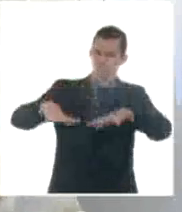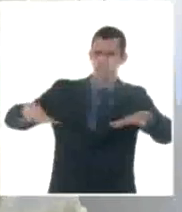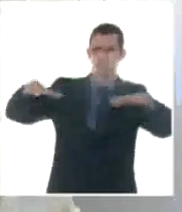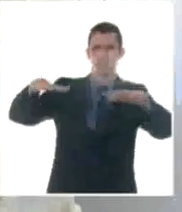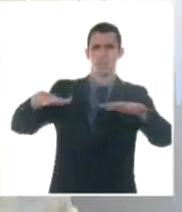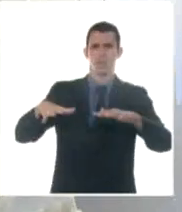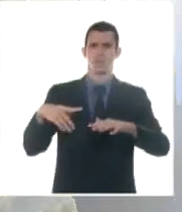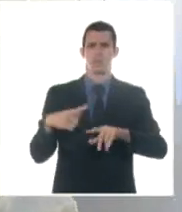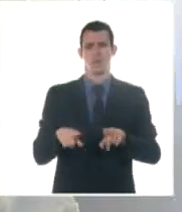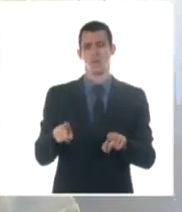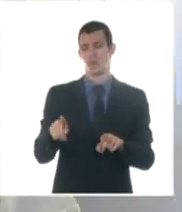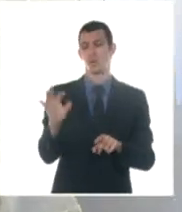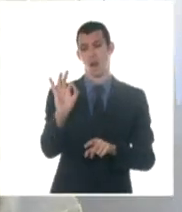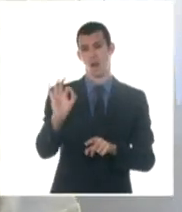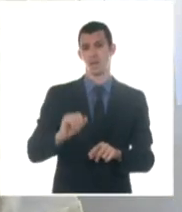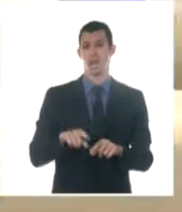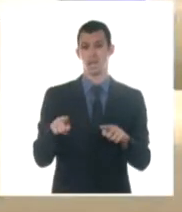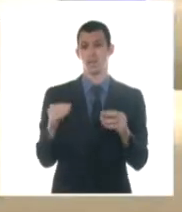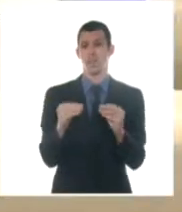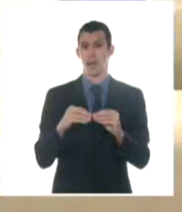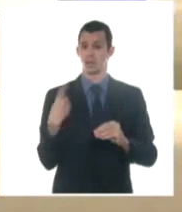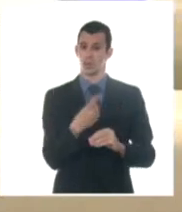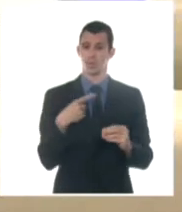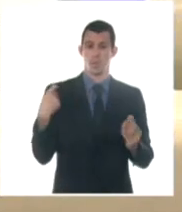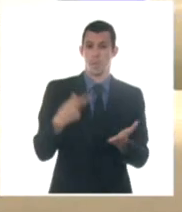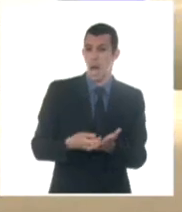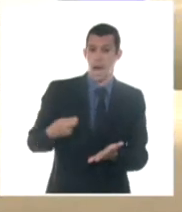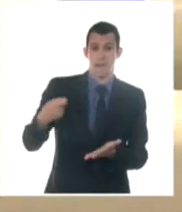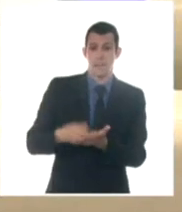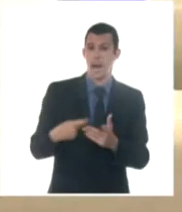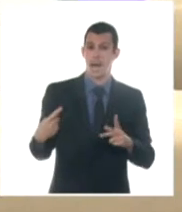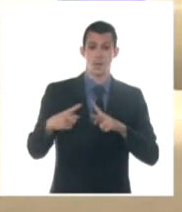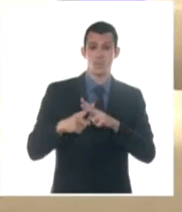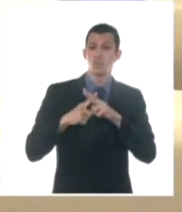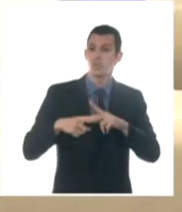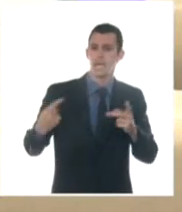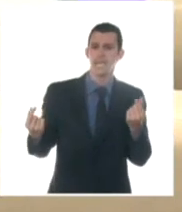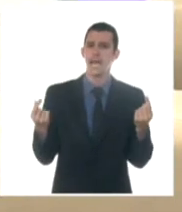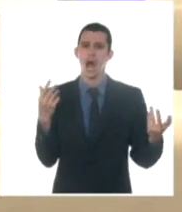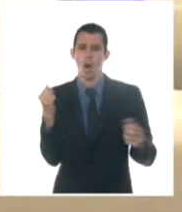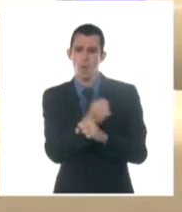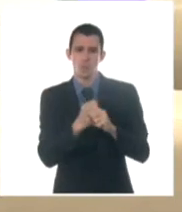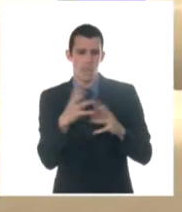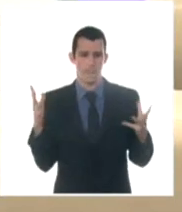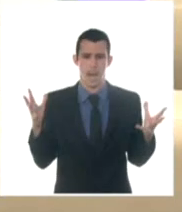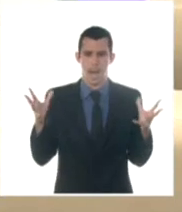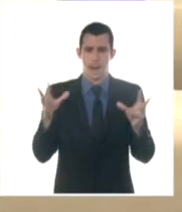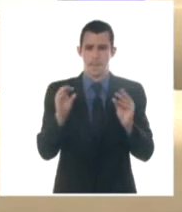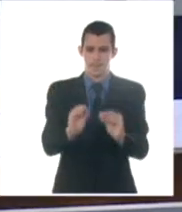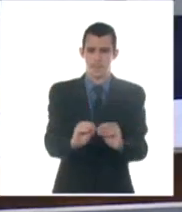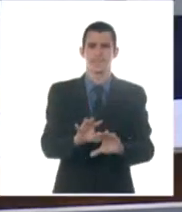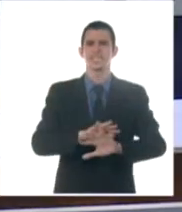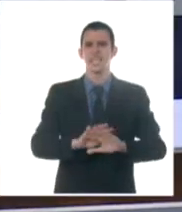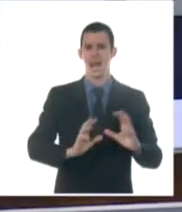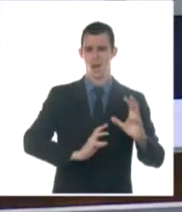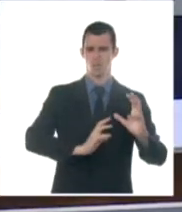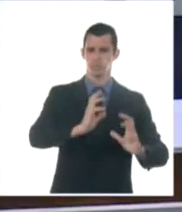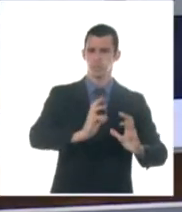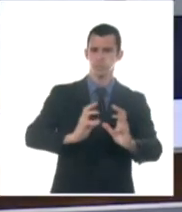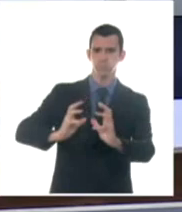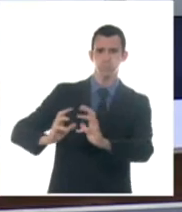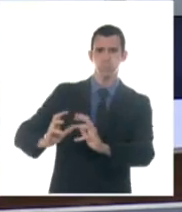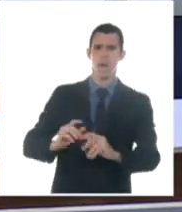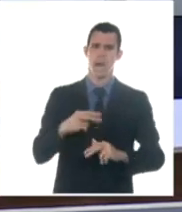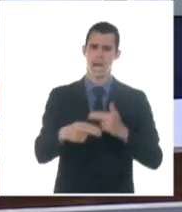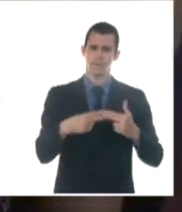fuerte, tiene instaladas las bombas. En el balance anual del Instituto Nacional de Recursos Hidráulicos,